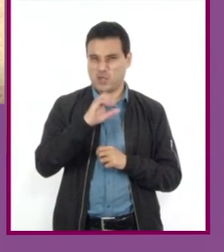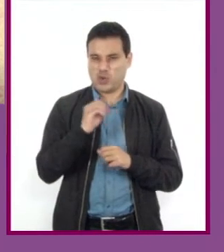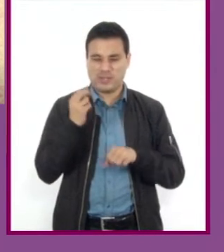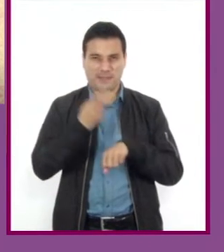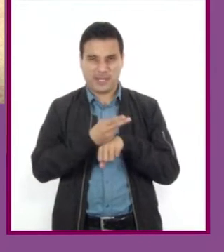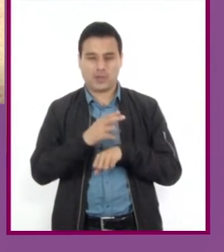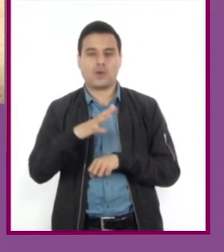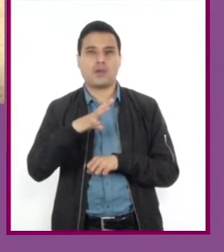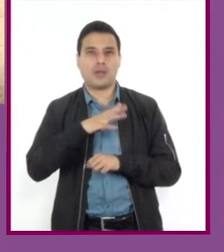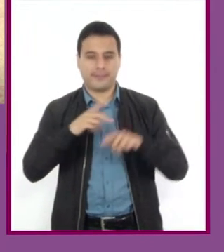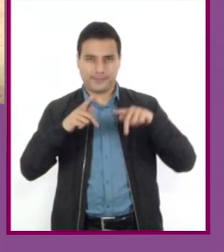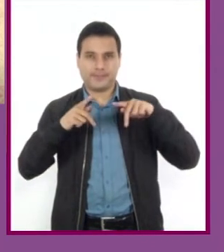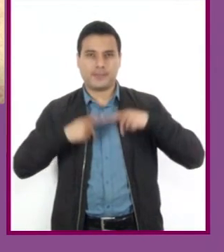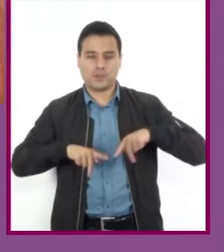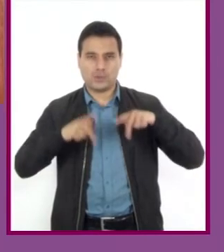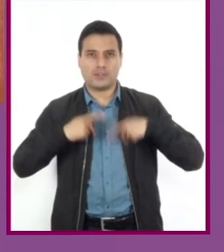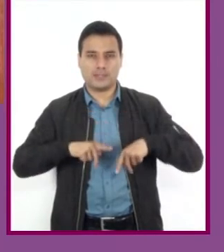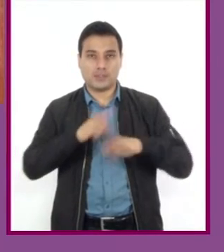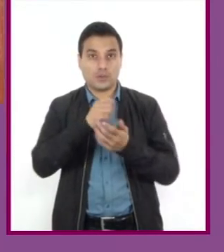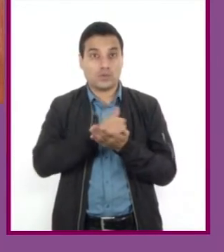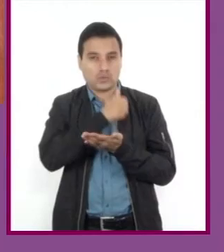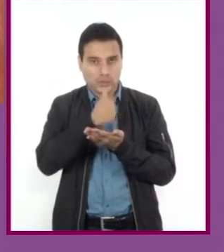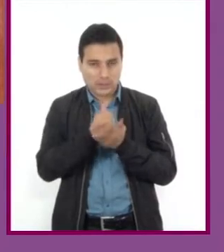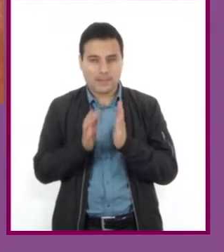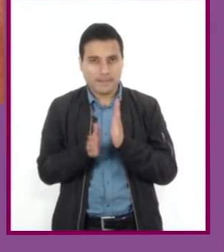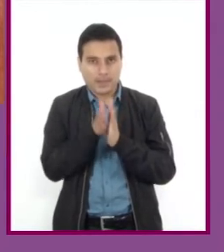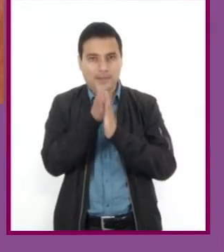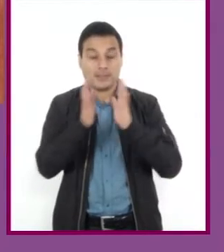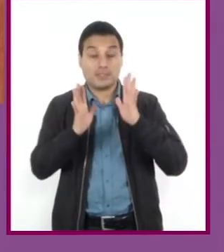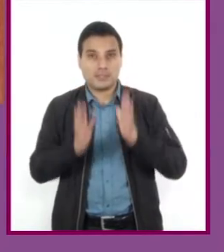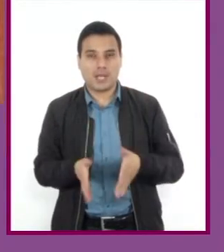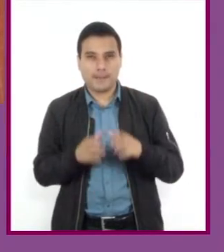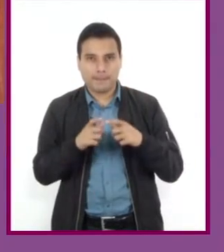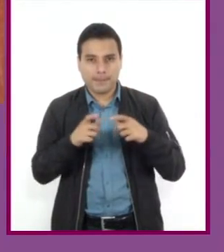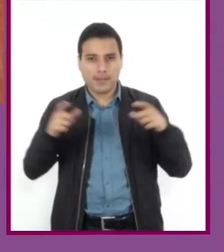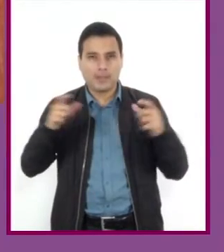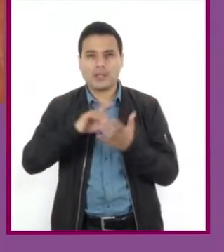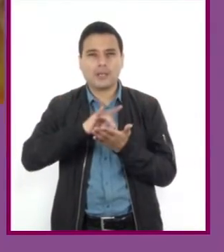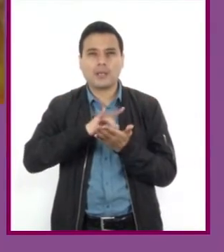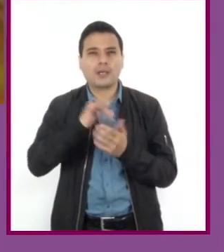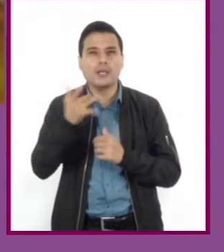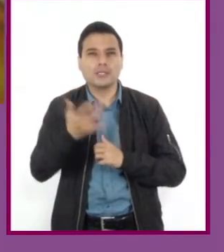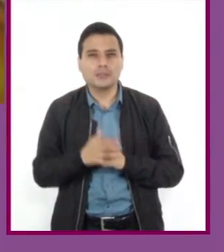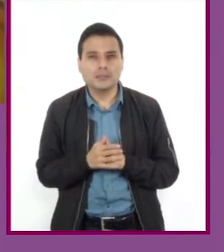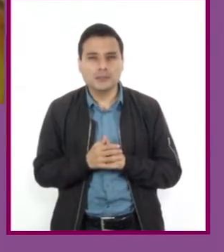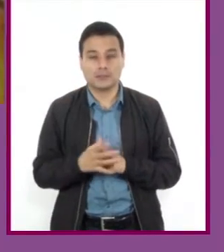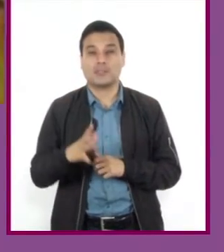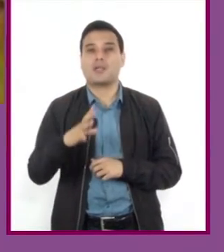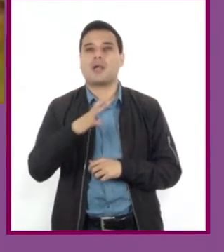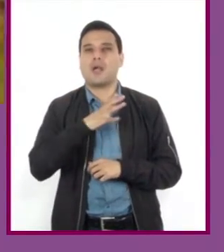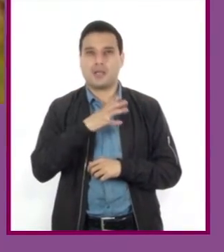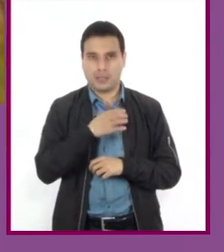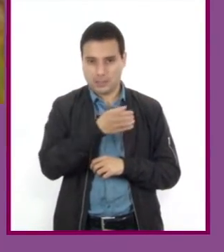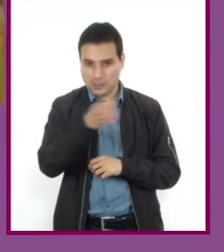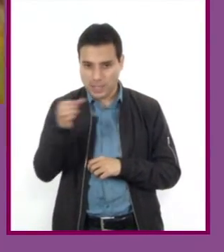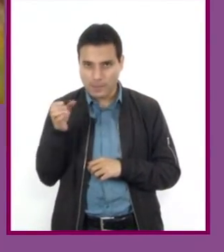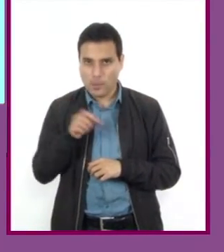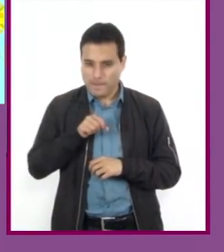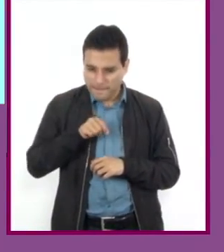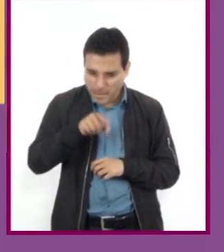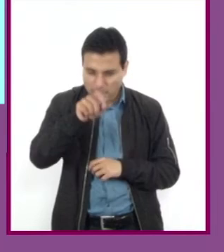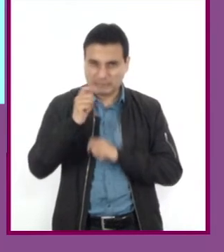grandes concentraciones urbanas, cuyo crecimiento fue posible gracias a la implementación de técnicas agrícolas